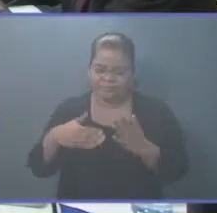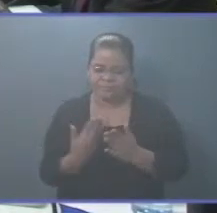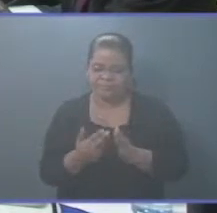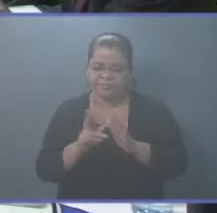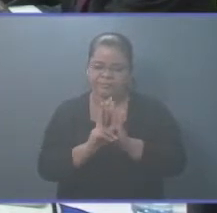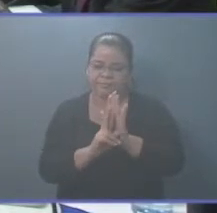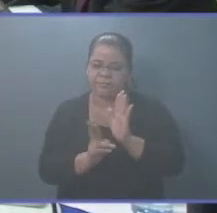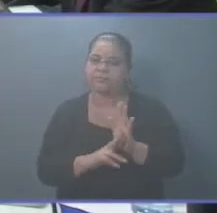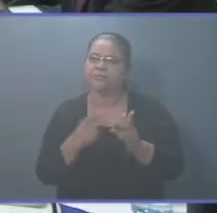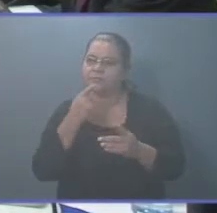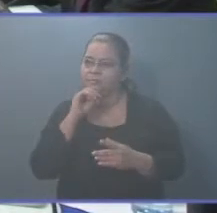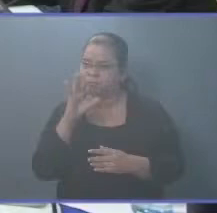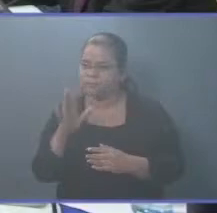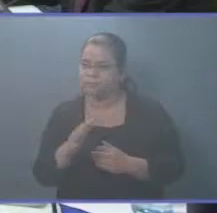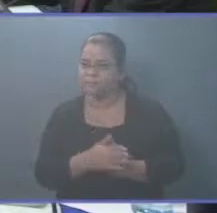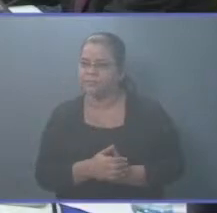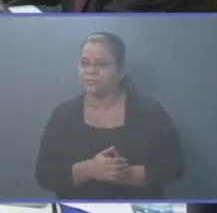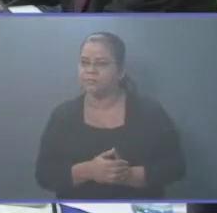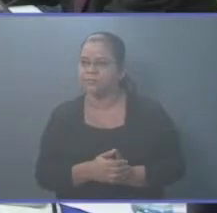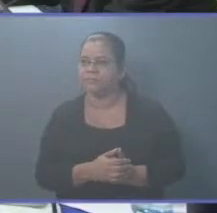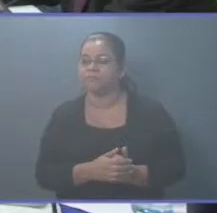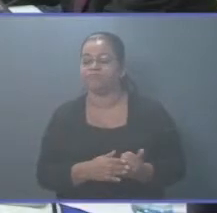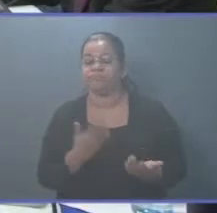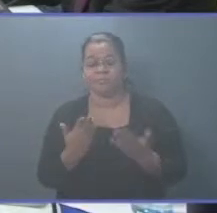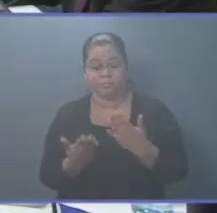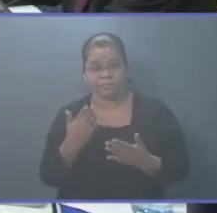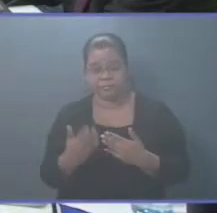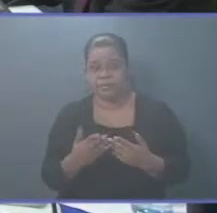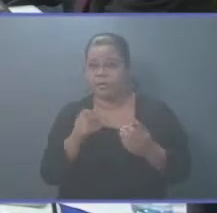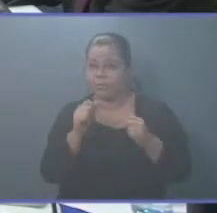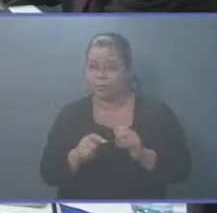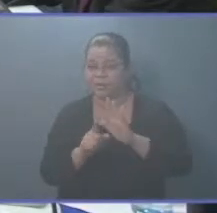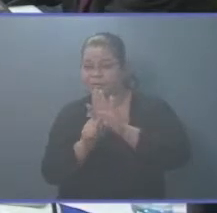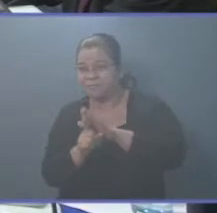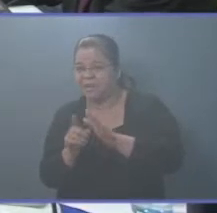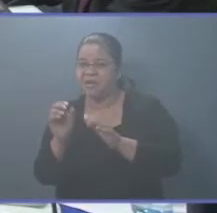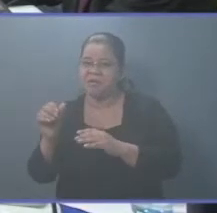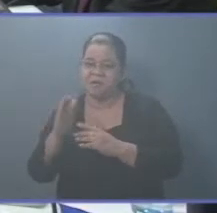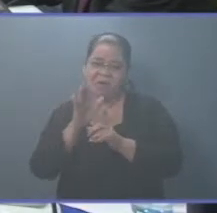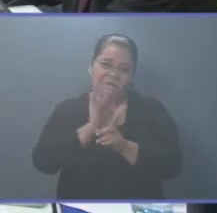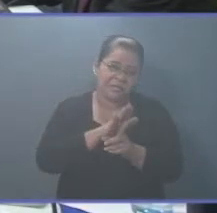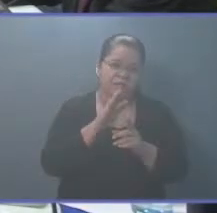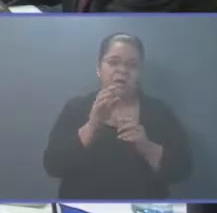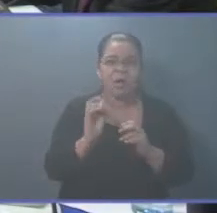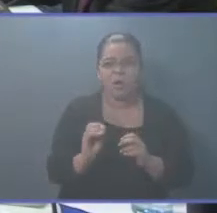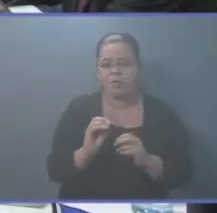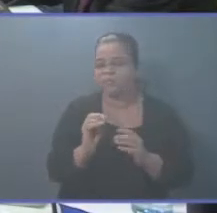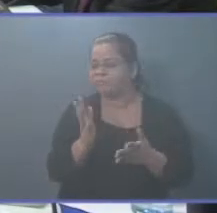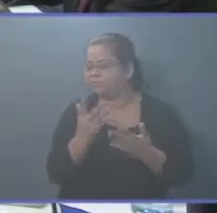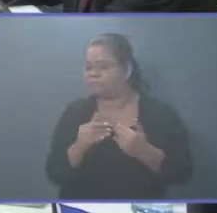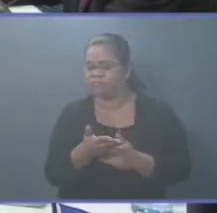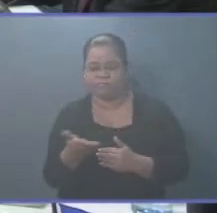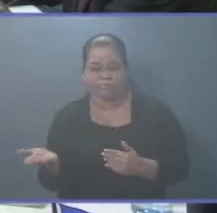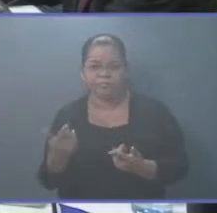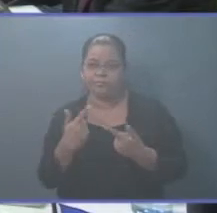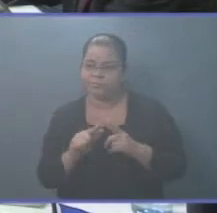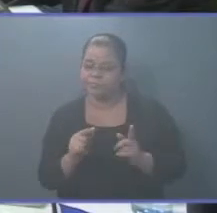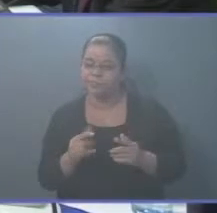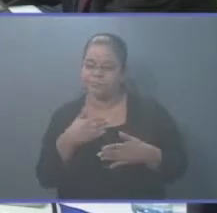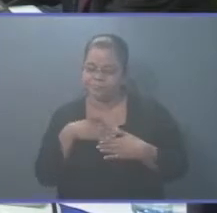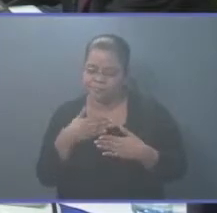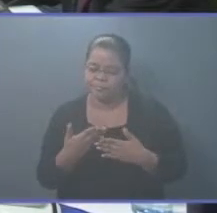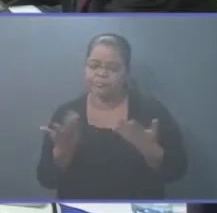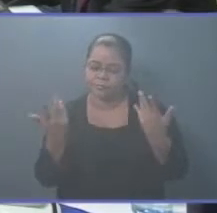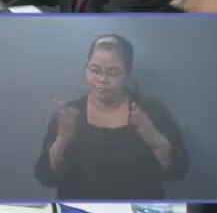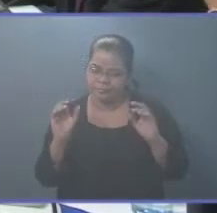pero podrá, ya pueden haber presiones, pueden haber amenazas, pueden haber extorsiones, y ese dispondrá ya